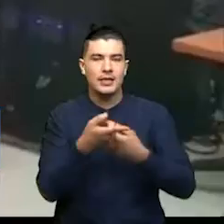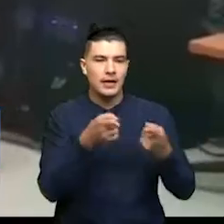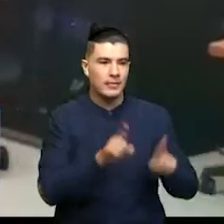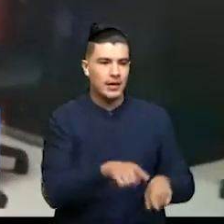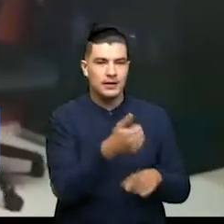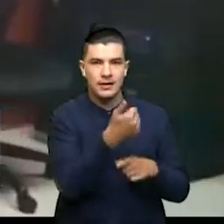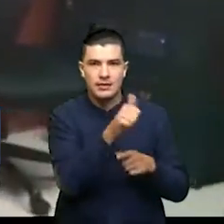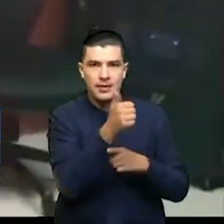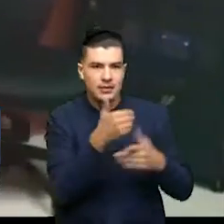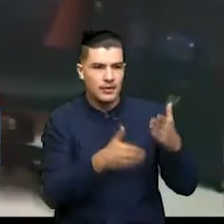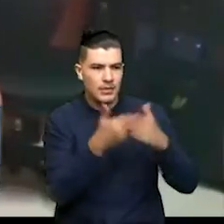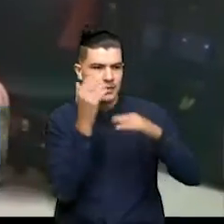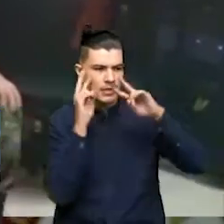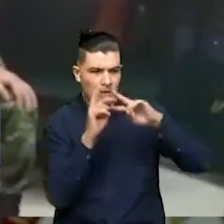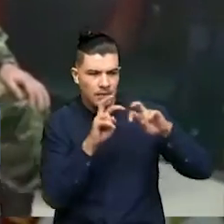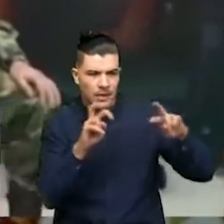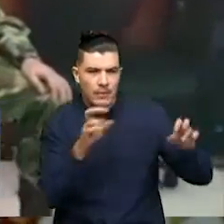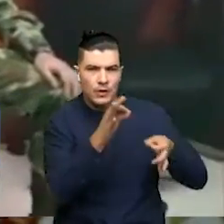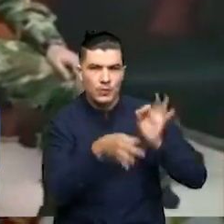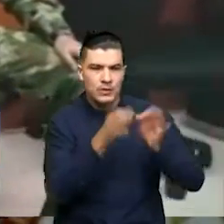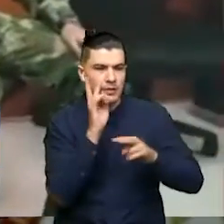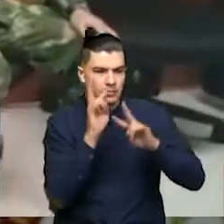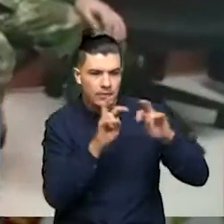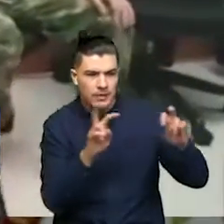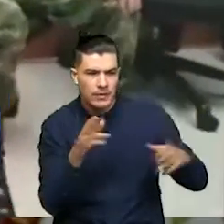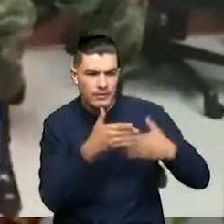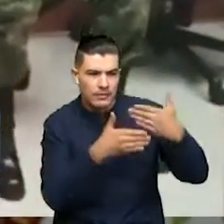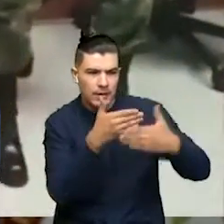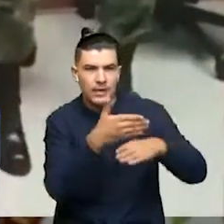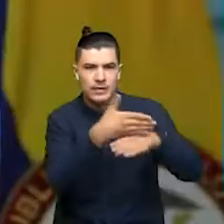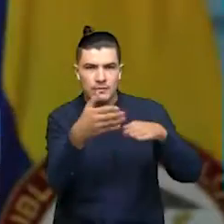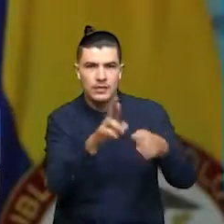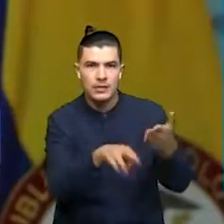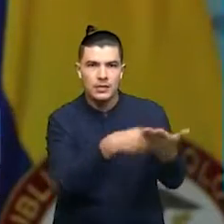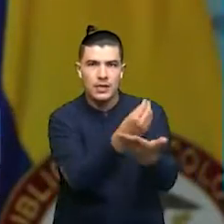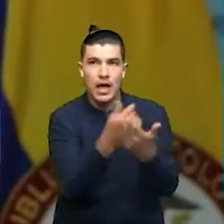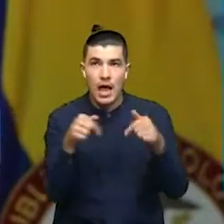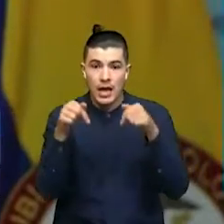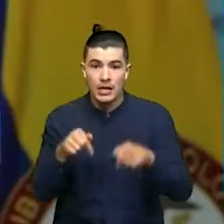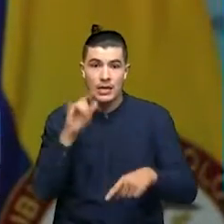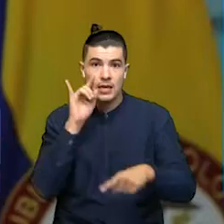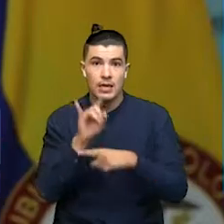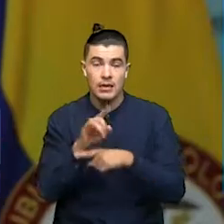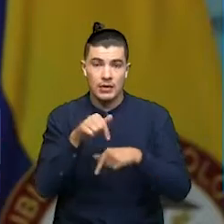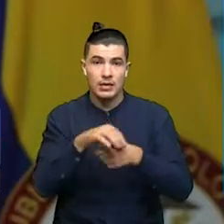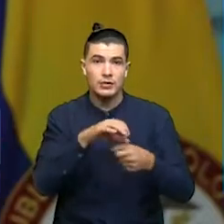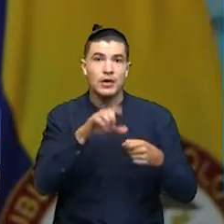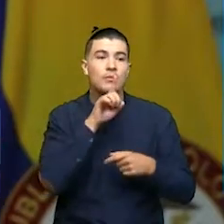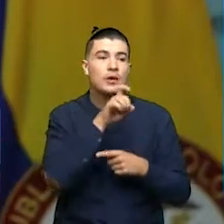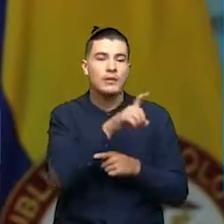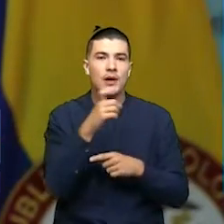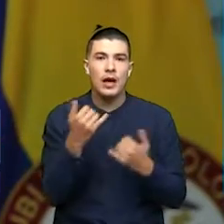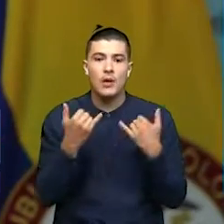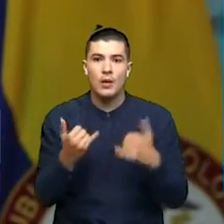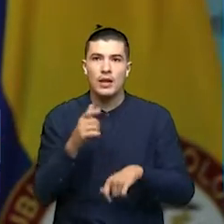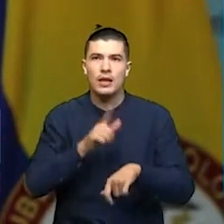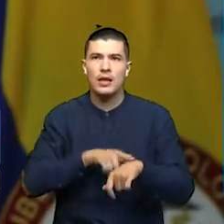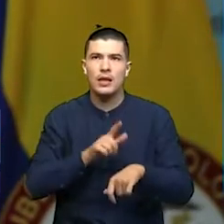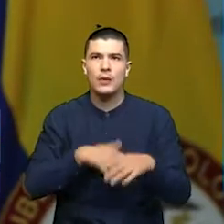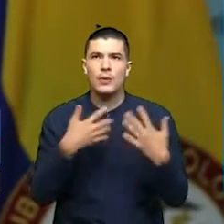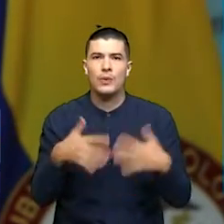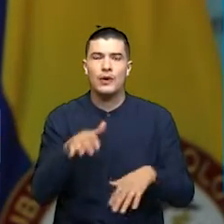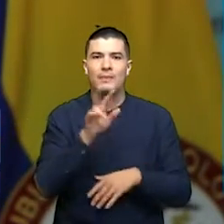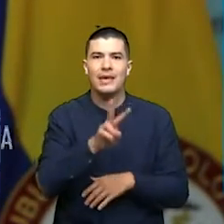a indagación preliminar. En cuanto a la auditoría del municipio de Bucaramanga que se adelantó en el periodo correspondiente, se encontraron